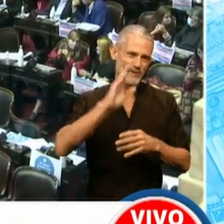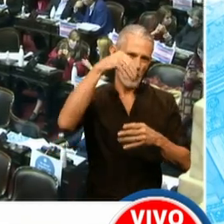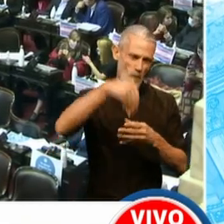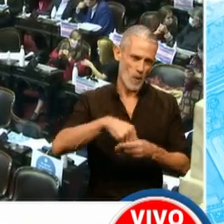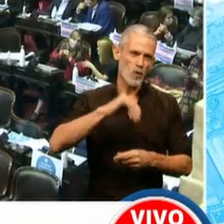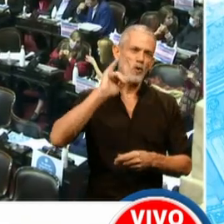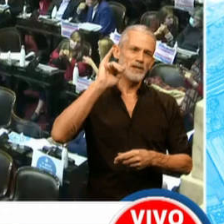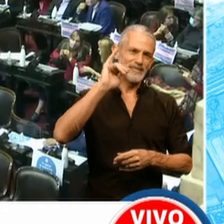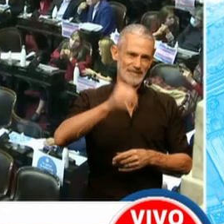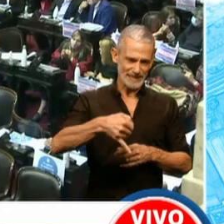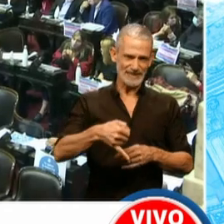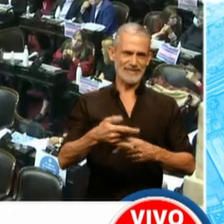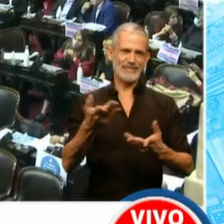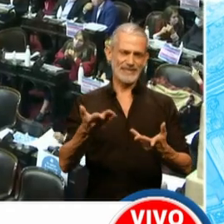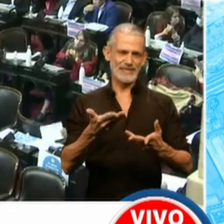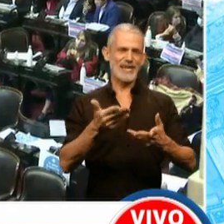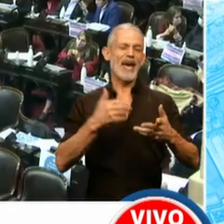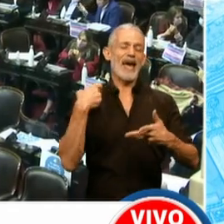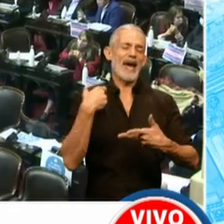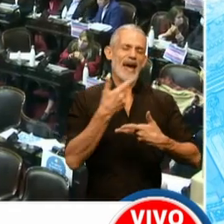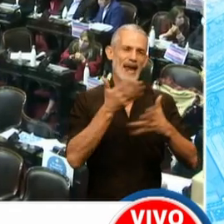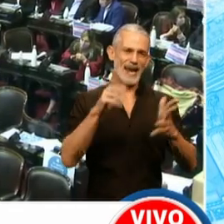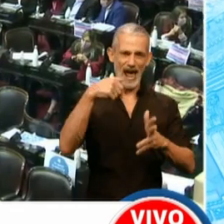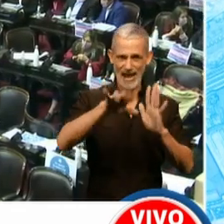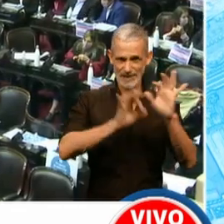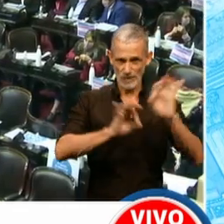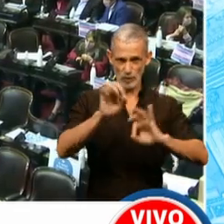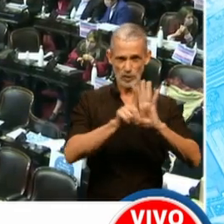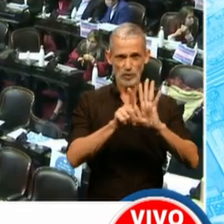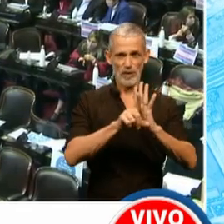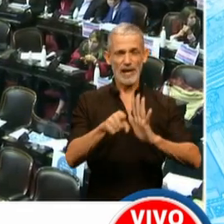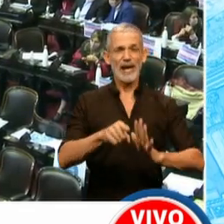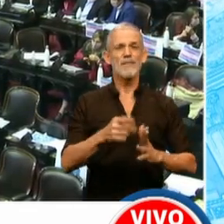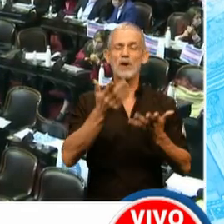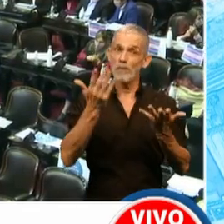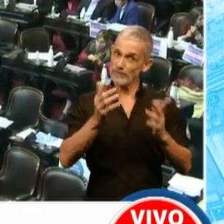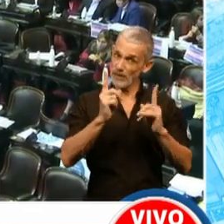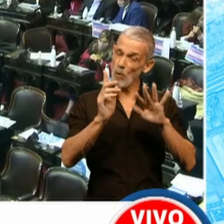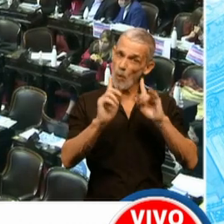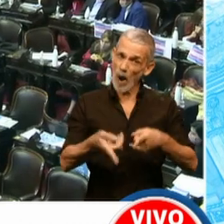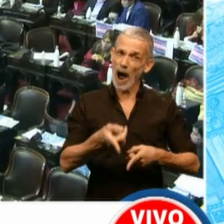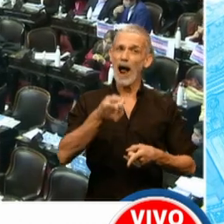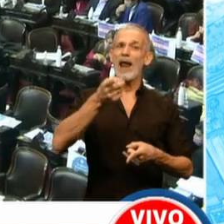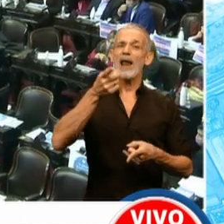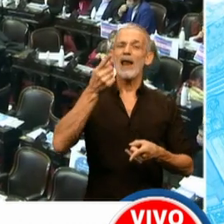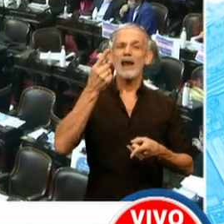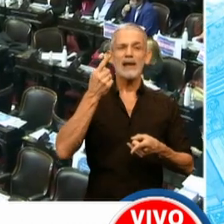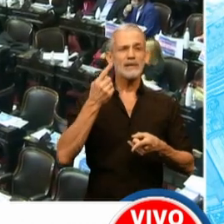nuestro voto positivo en general a este proyecto de la misma manera